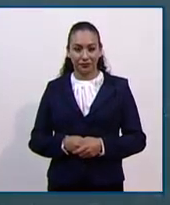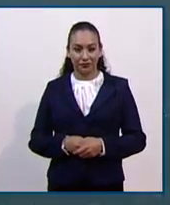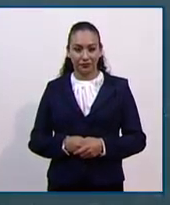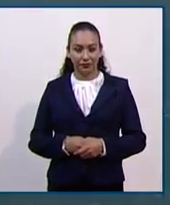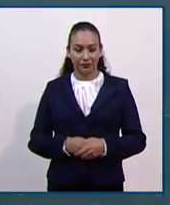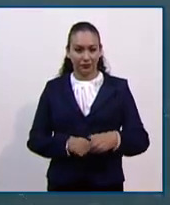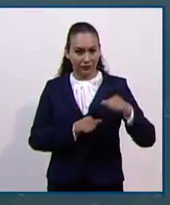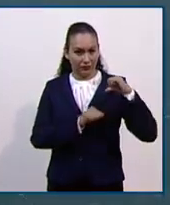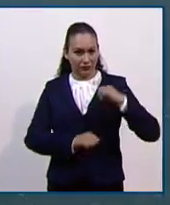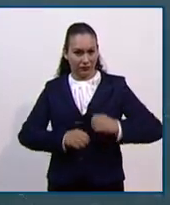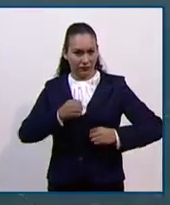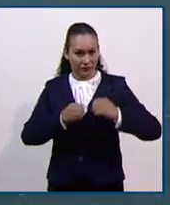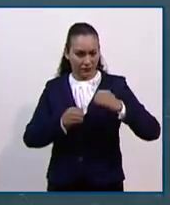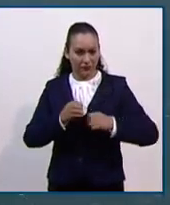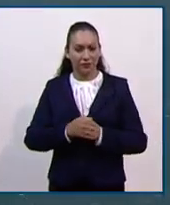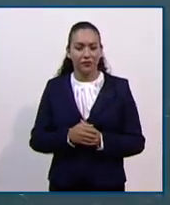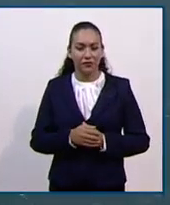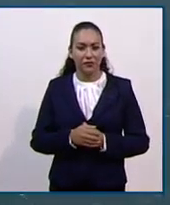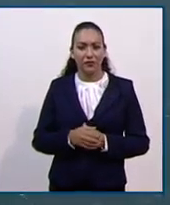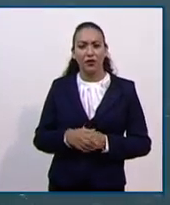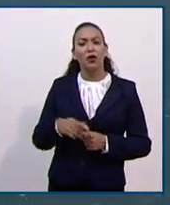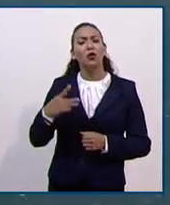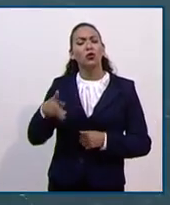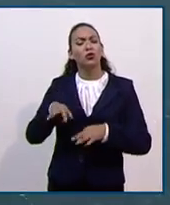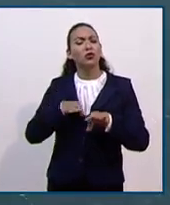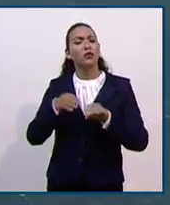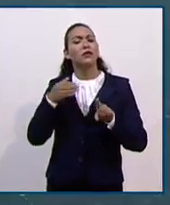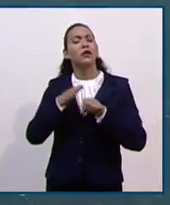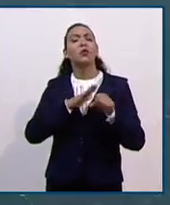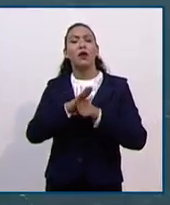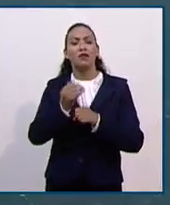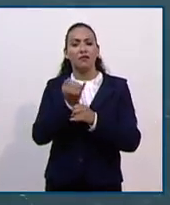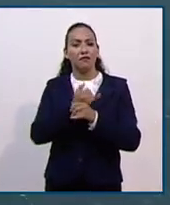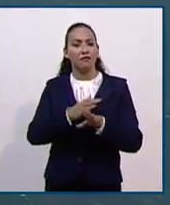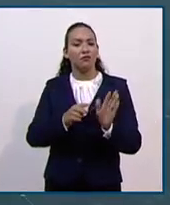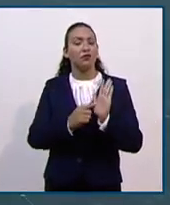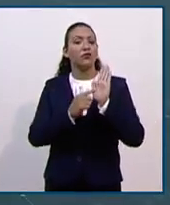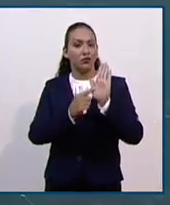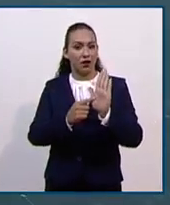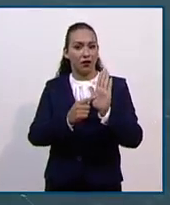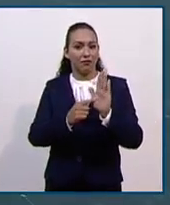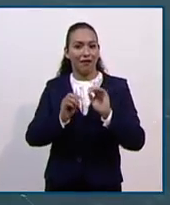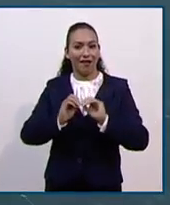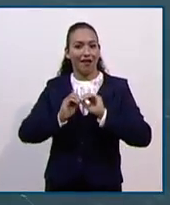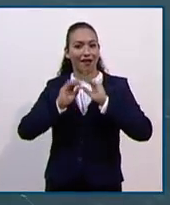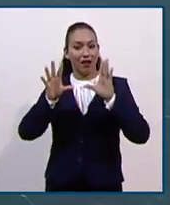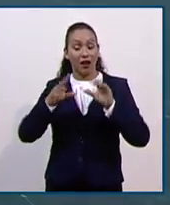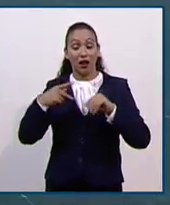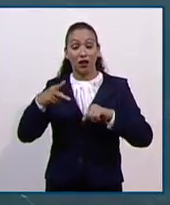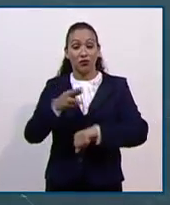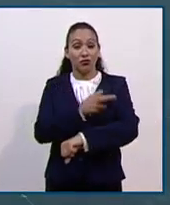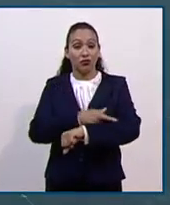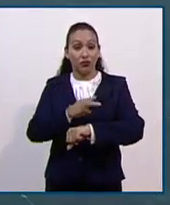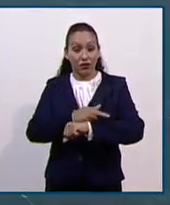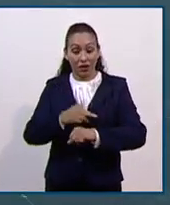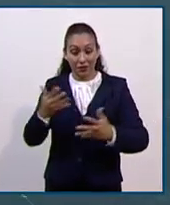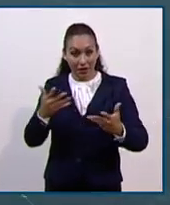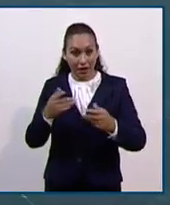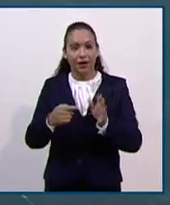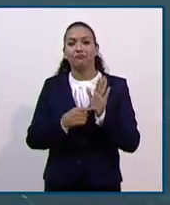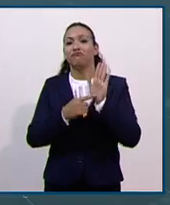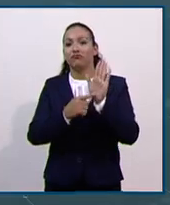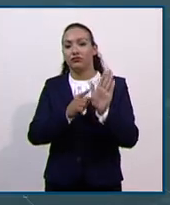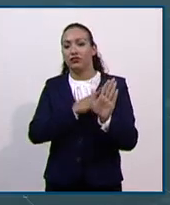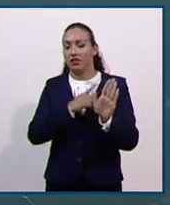El Poder Judicial Federal está obligado a rendir cuentas y a transparentar sus procesos disciplinarios, afirmó